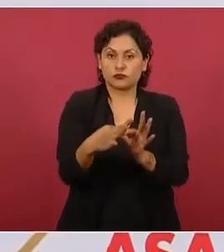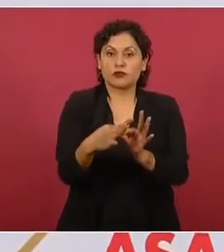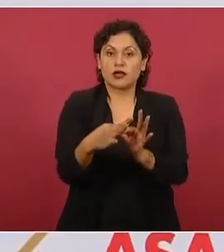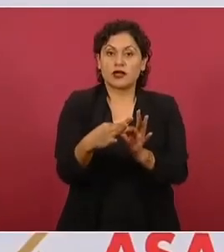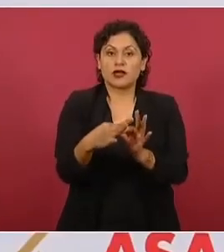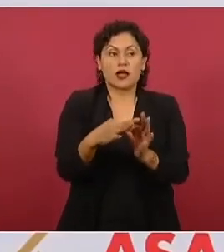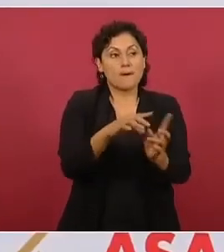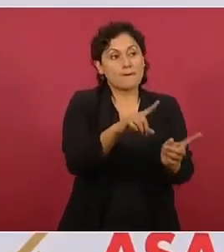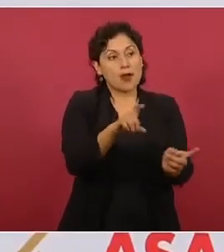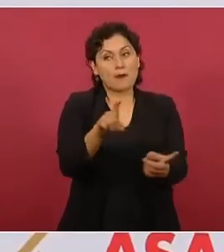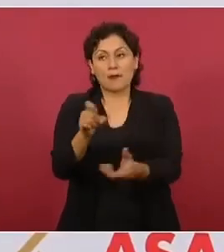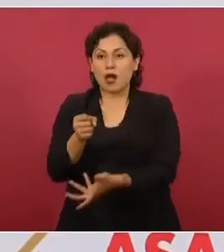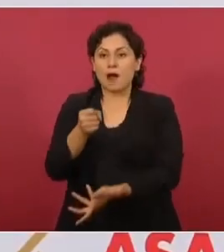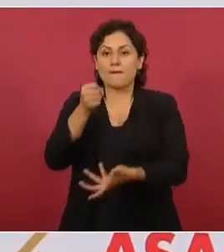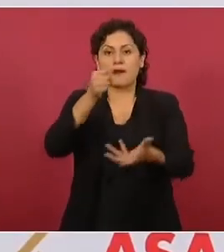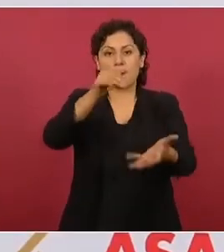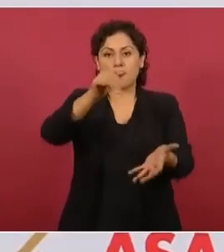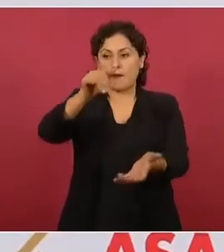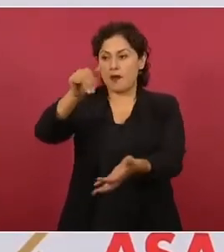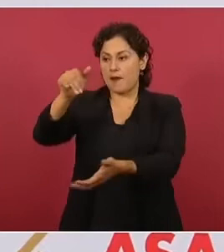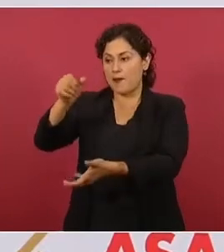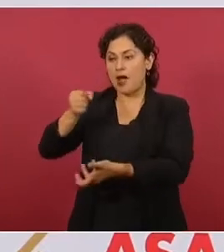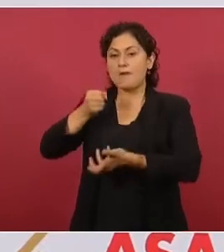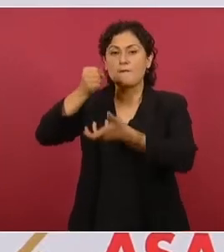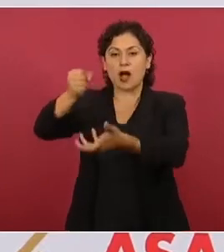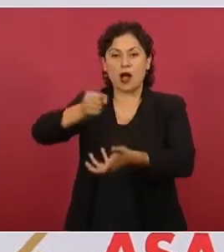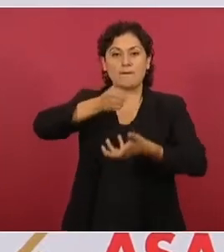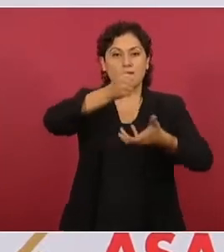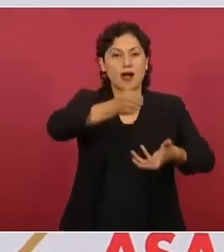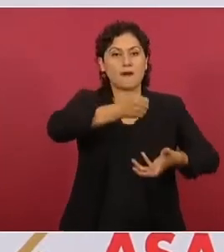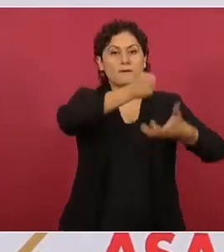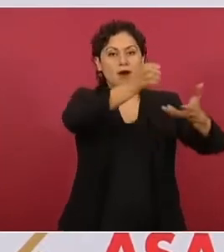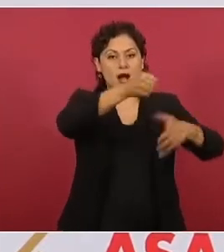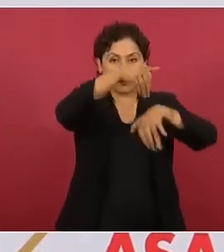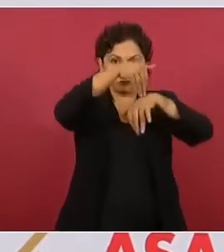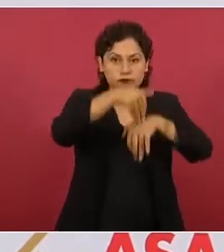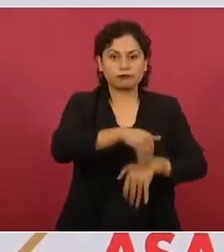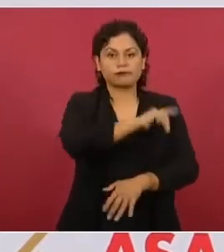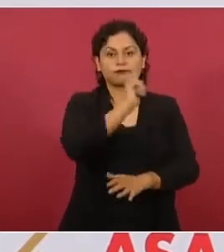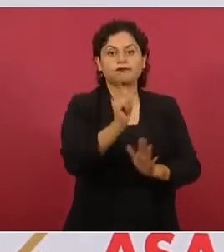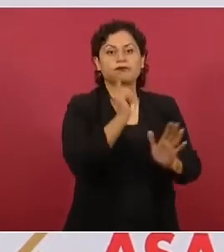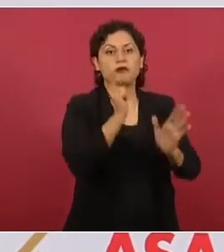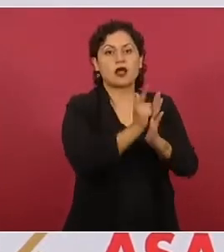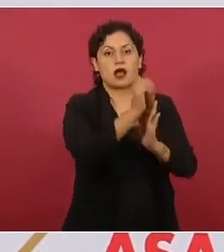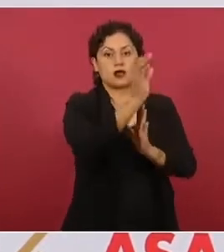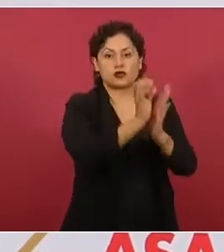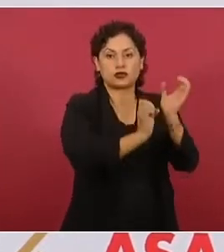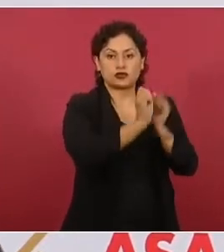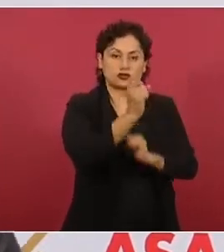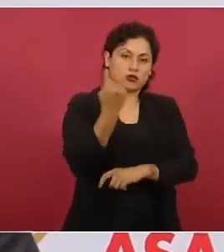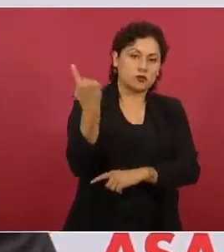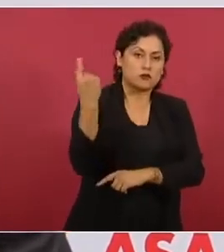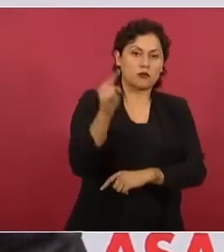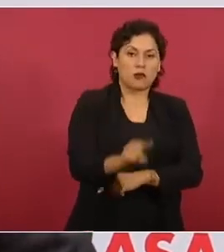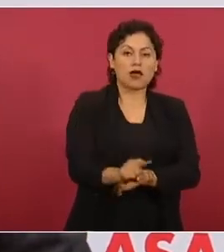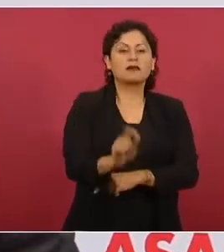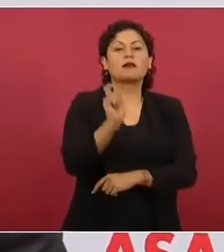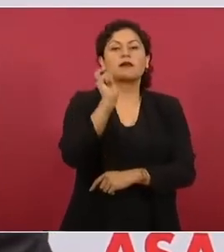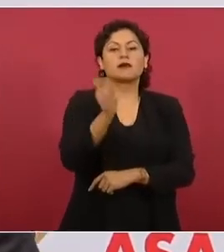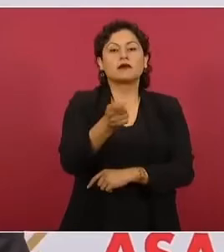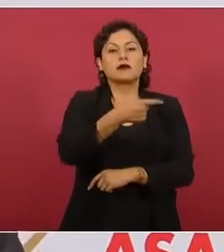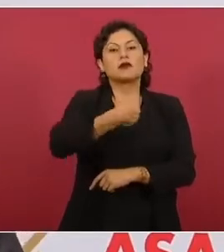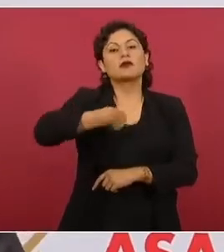de la Vivienda en acatamiento al mandamiento constitucional y legal que señala la obligación de